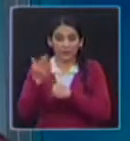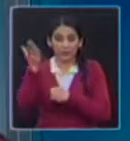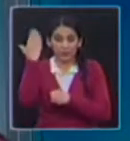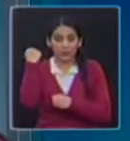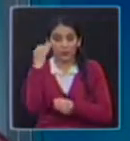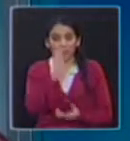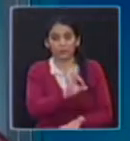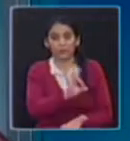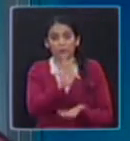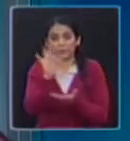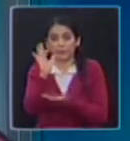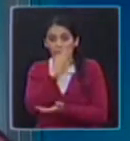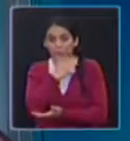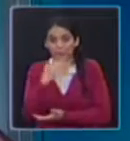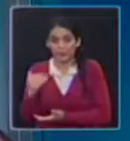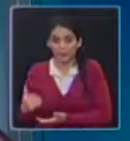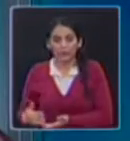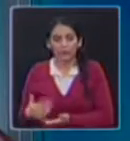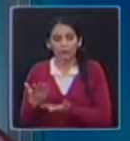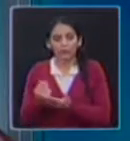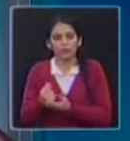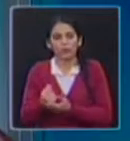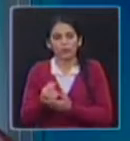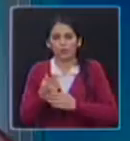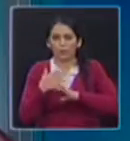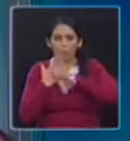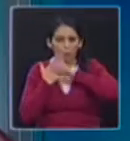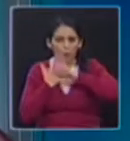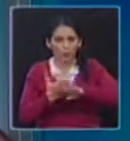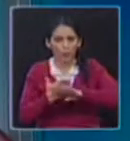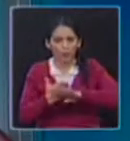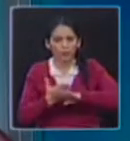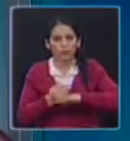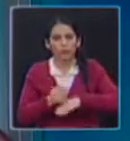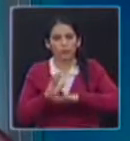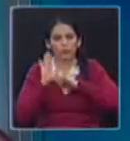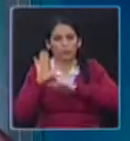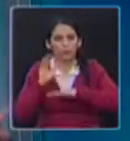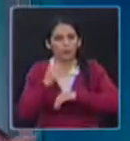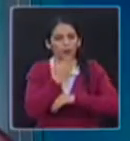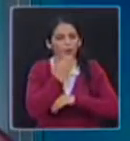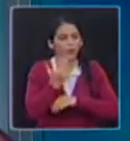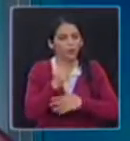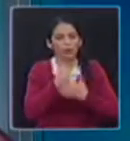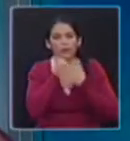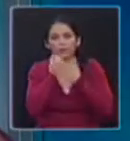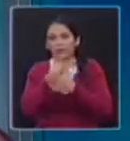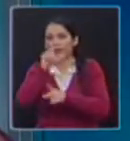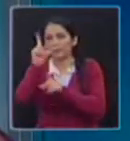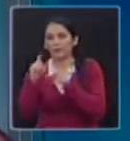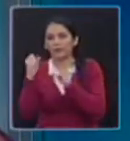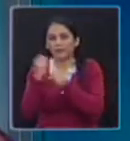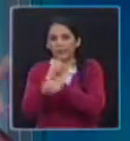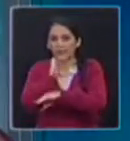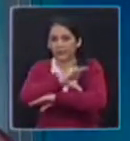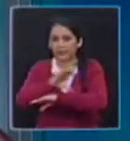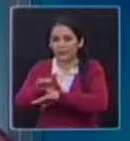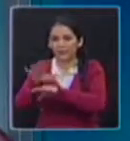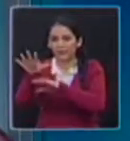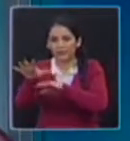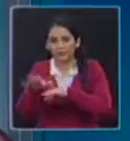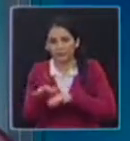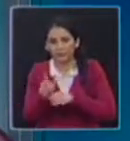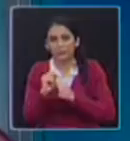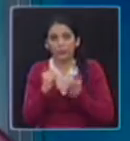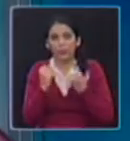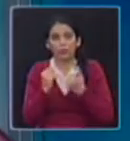las principales propuestas que usted planteaba era precisamente recuperar el agro. Entonces, ¿cuáles son las expectativas del sector ante los próximos